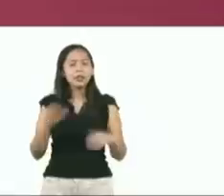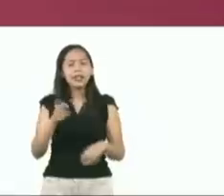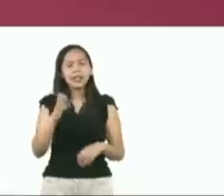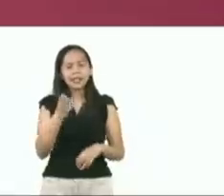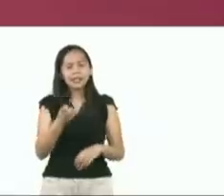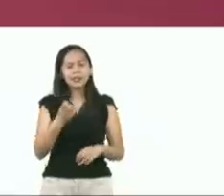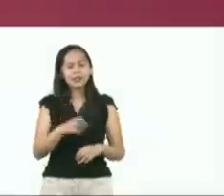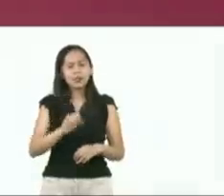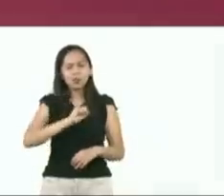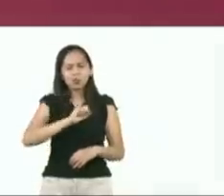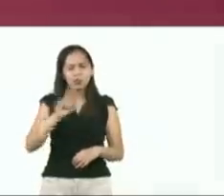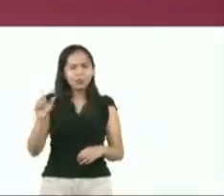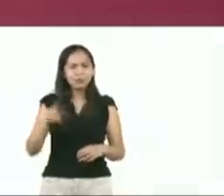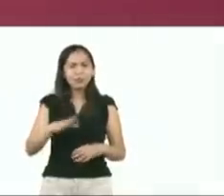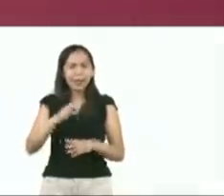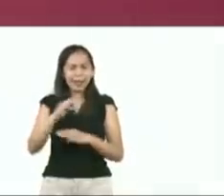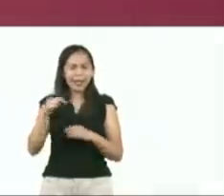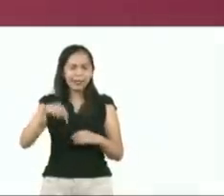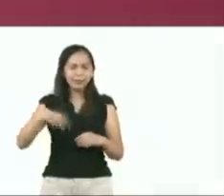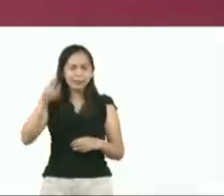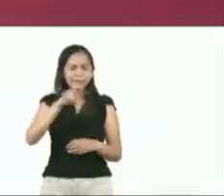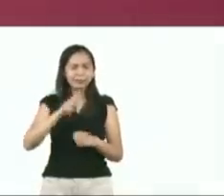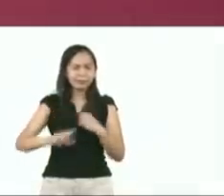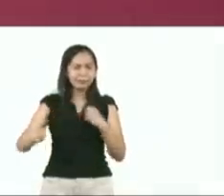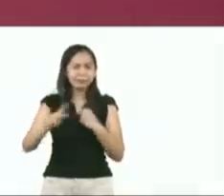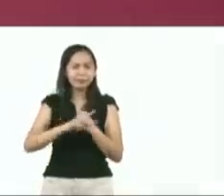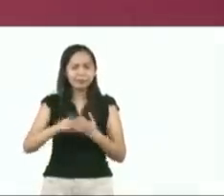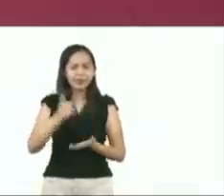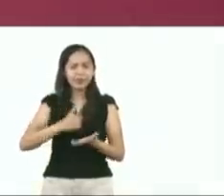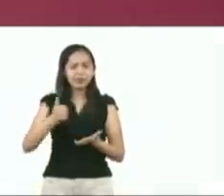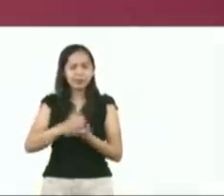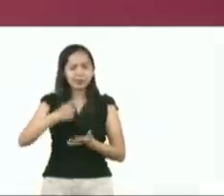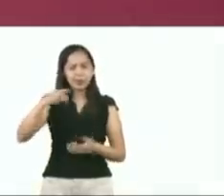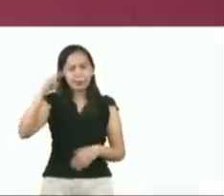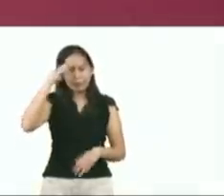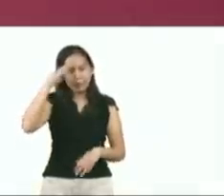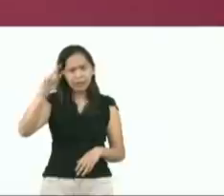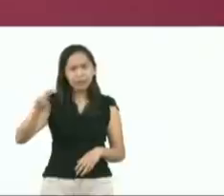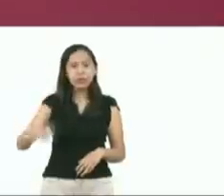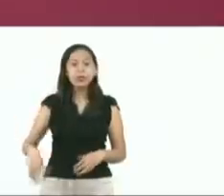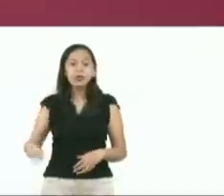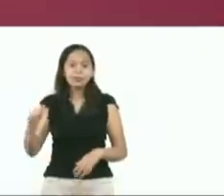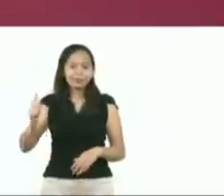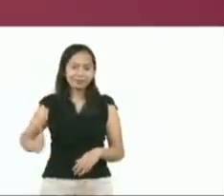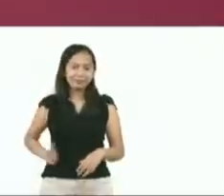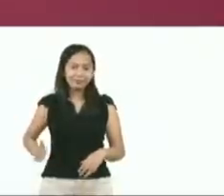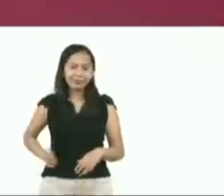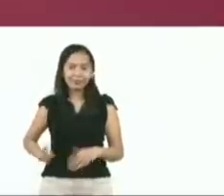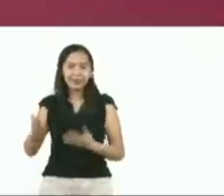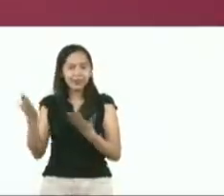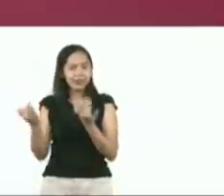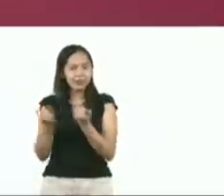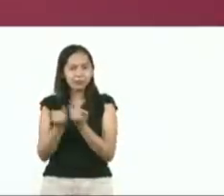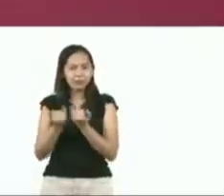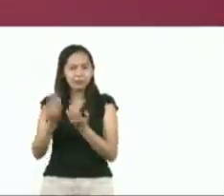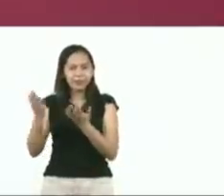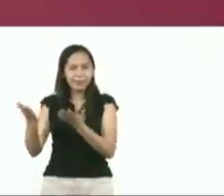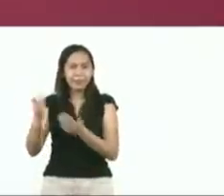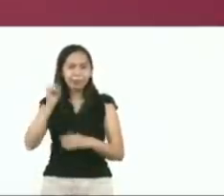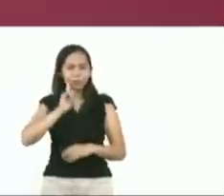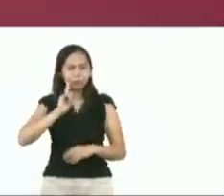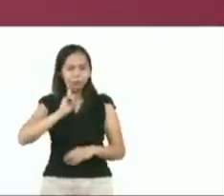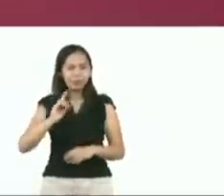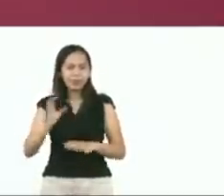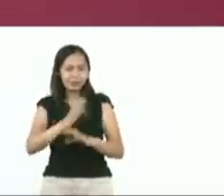país, parte esencial del objetivo del gobierno de la Ciudad de México y de la doctora Claudia Sheinbaum Pardo para que la Ciudad